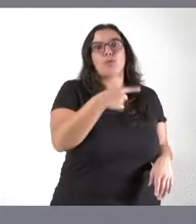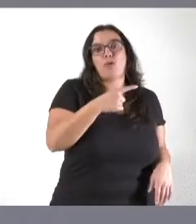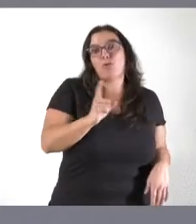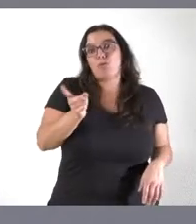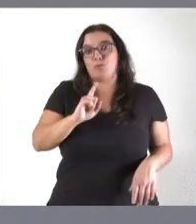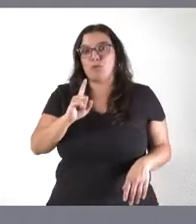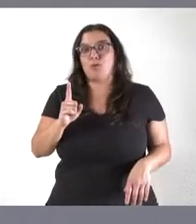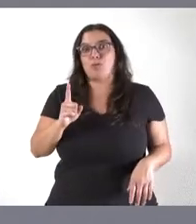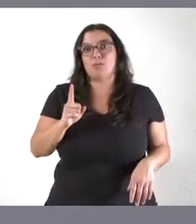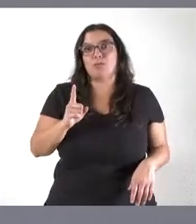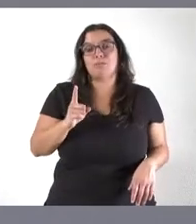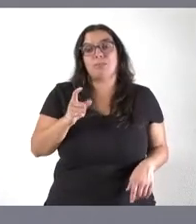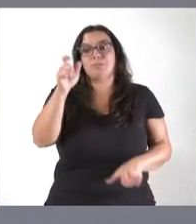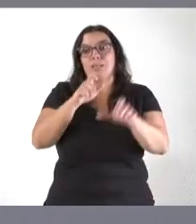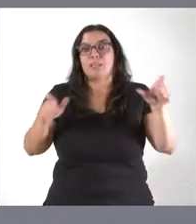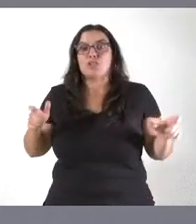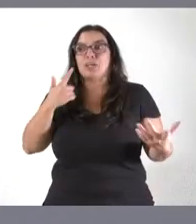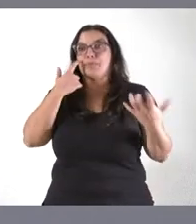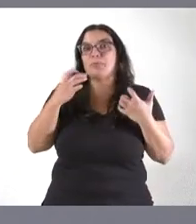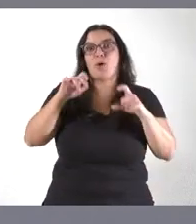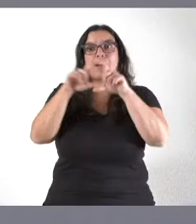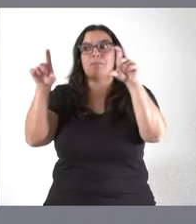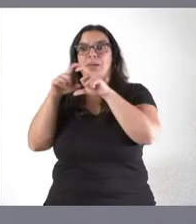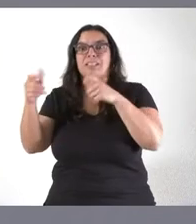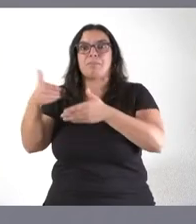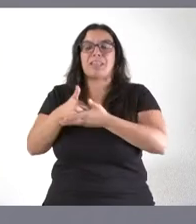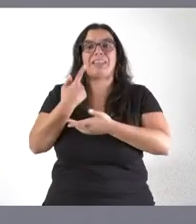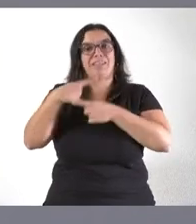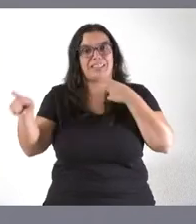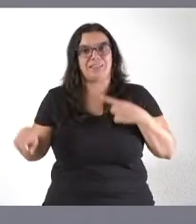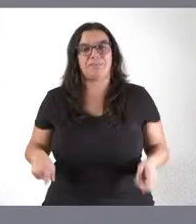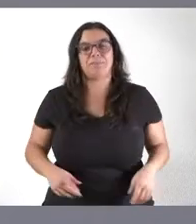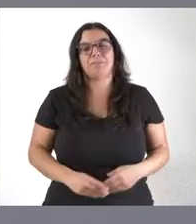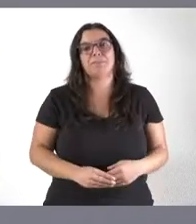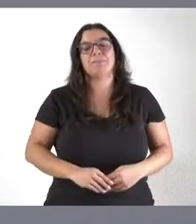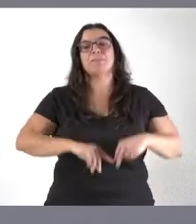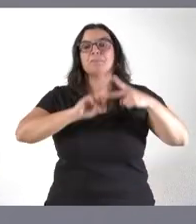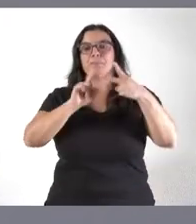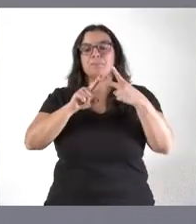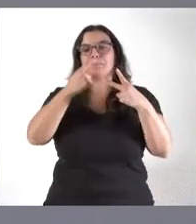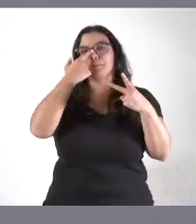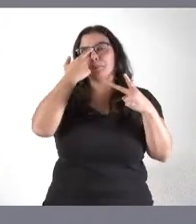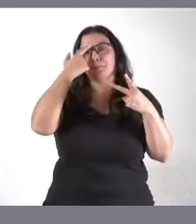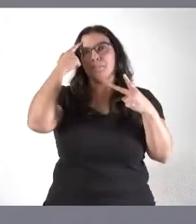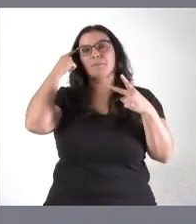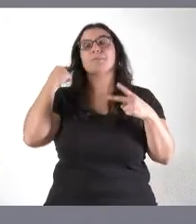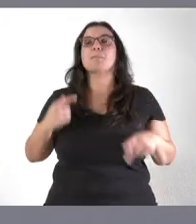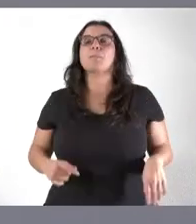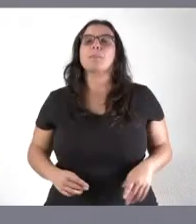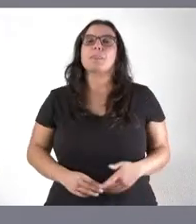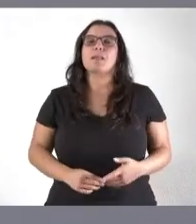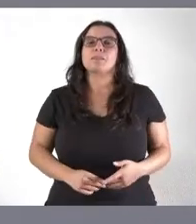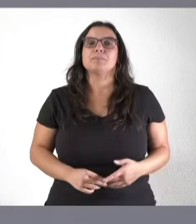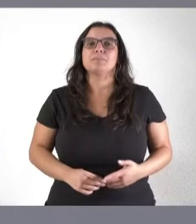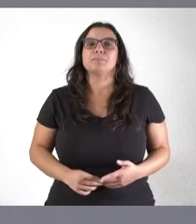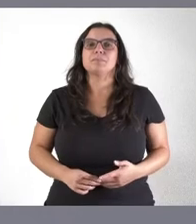quizá los ciudadanos o las empresas nos podrían demandar el incremento del